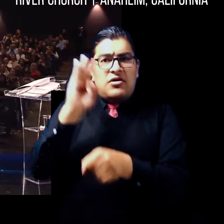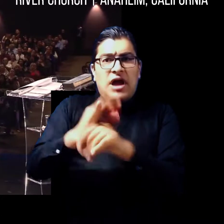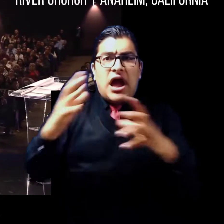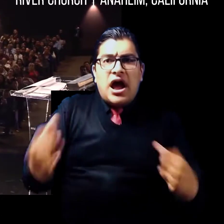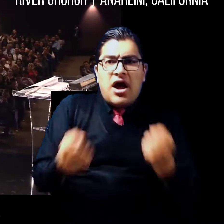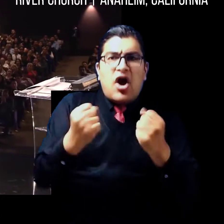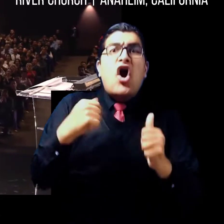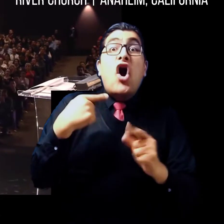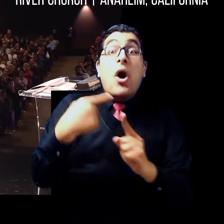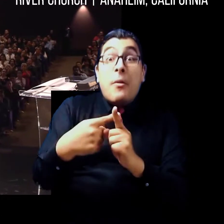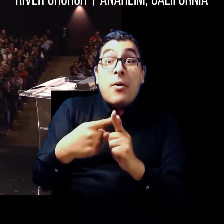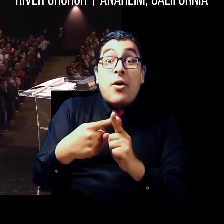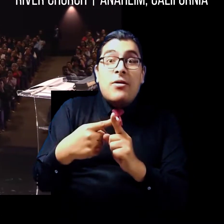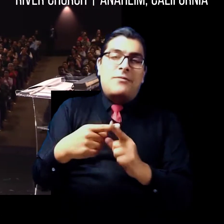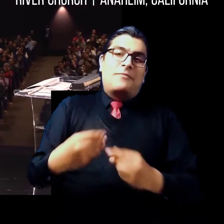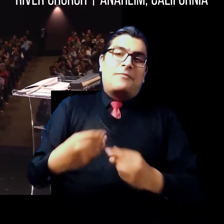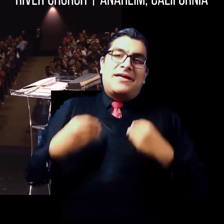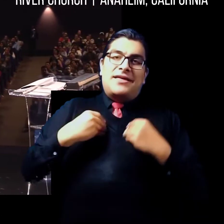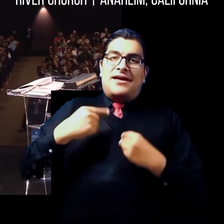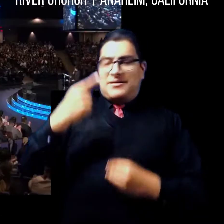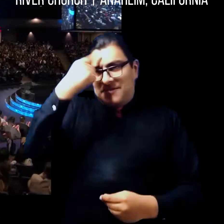eterna. ¿Sí?